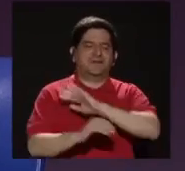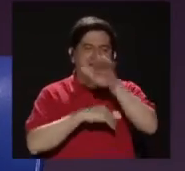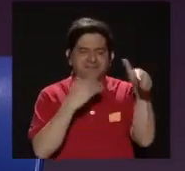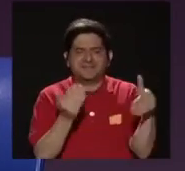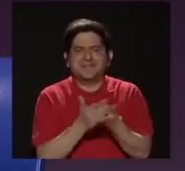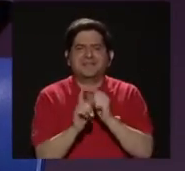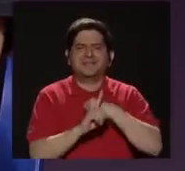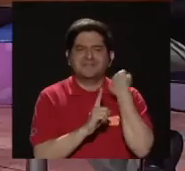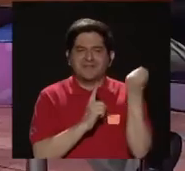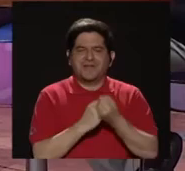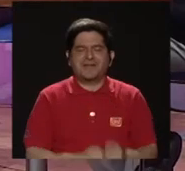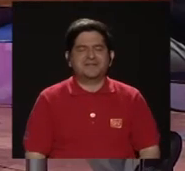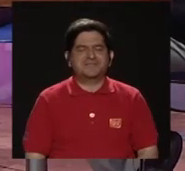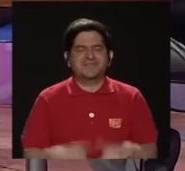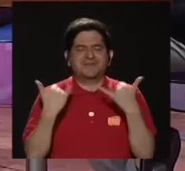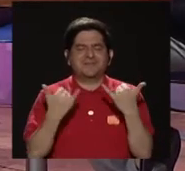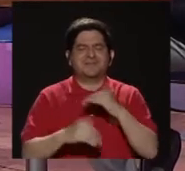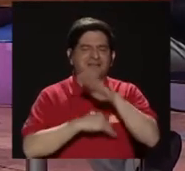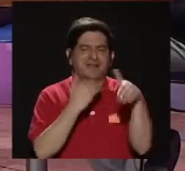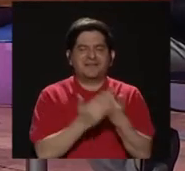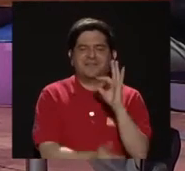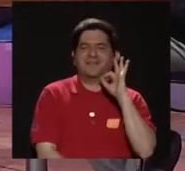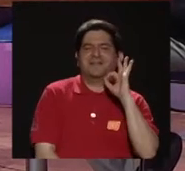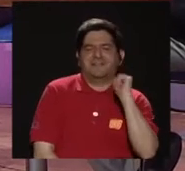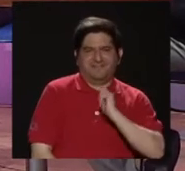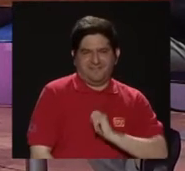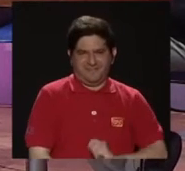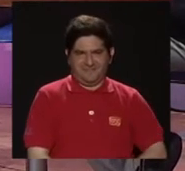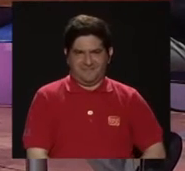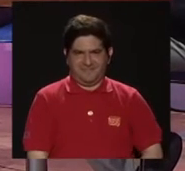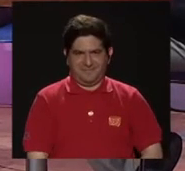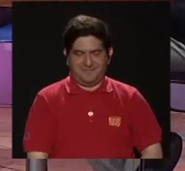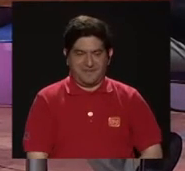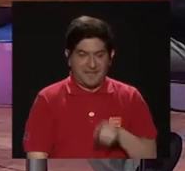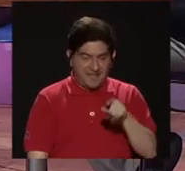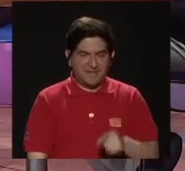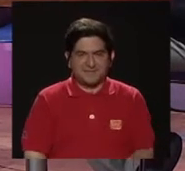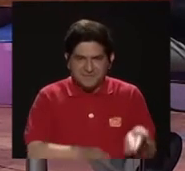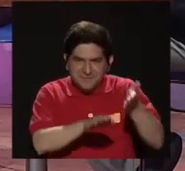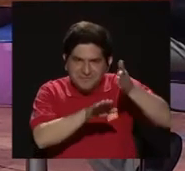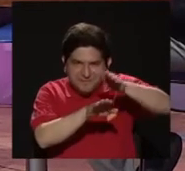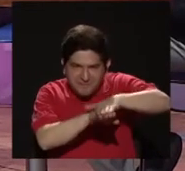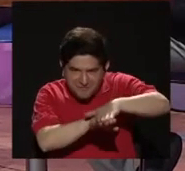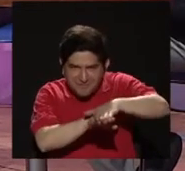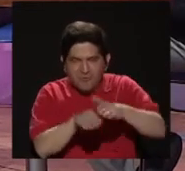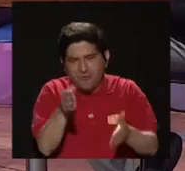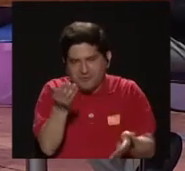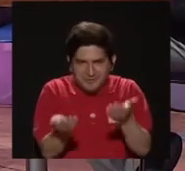ser colorín colorado, todo bonito, ¿verdad? Y eso es un truco, digamos,